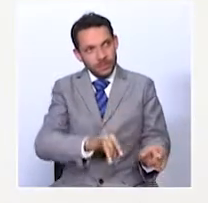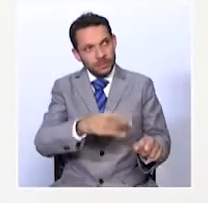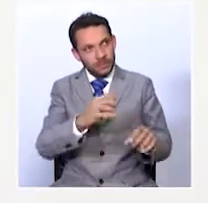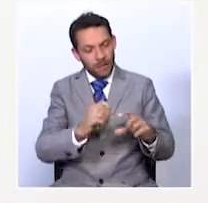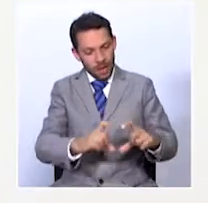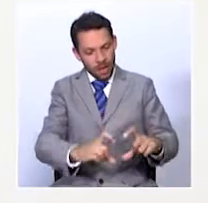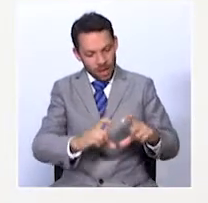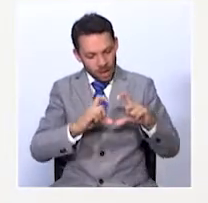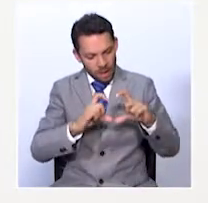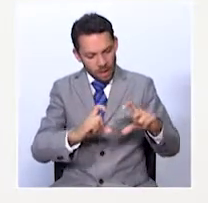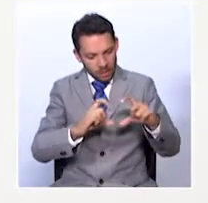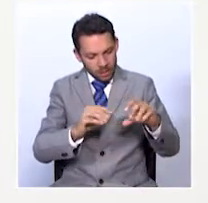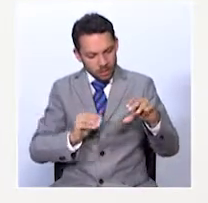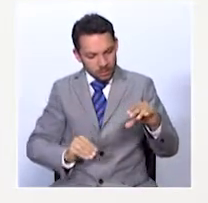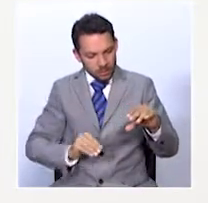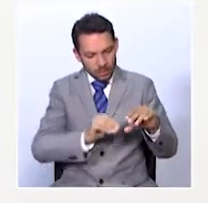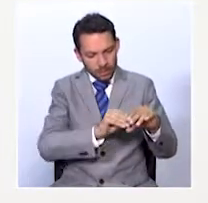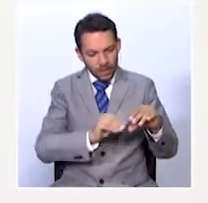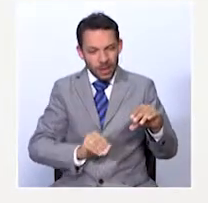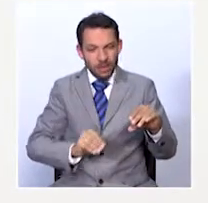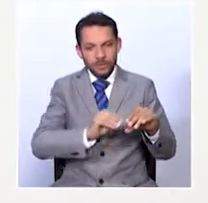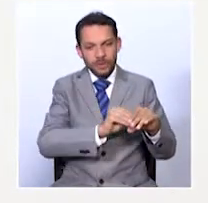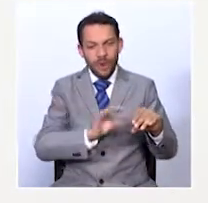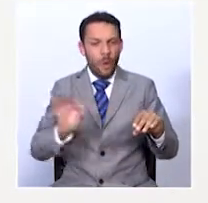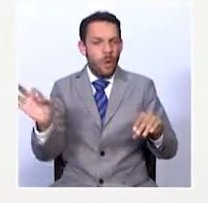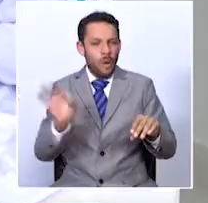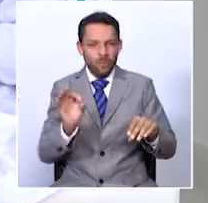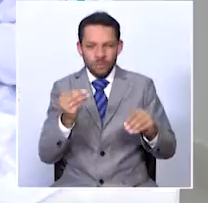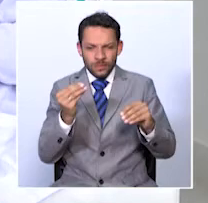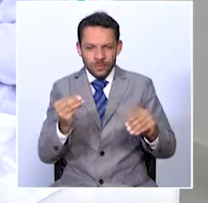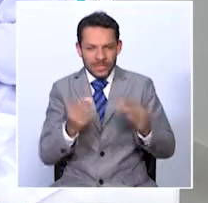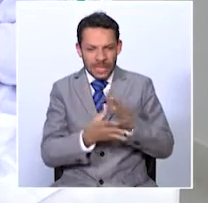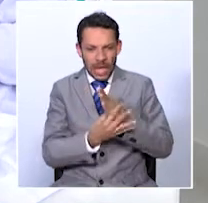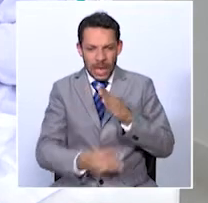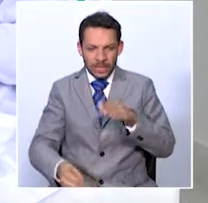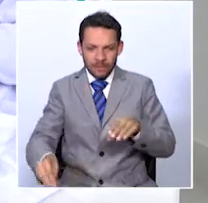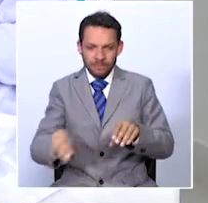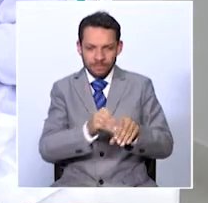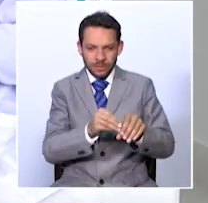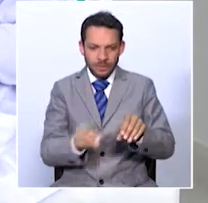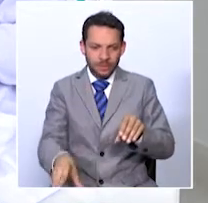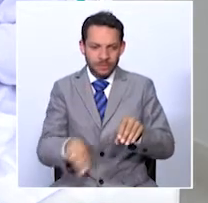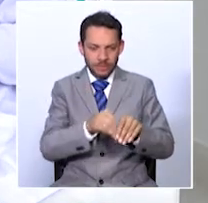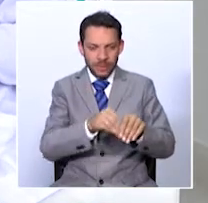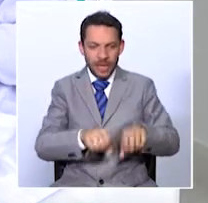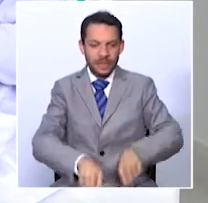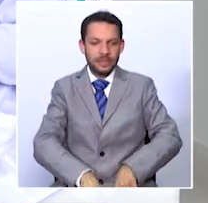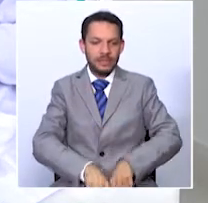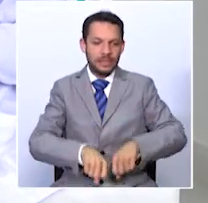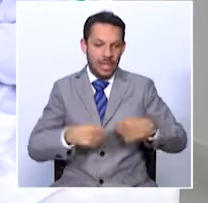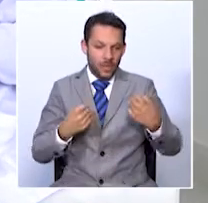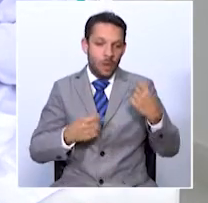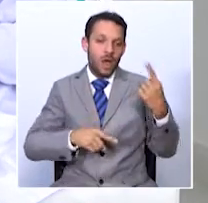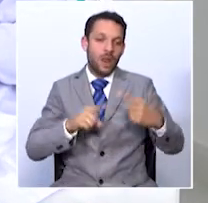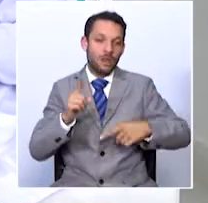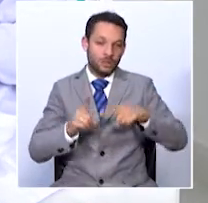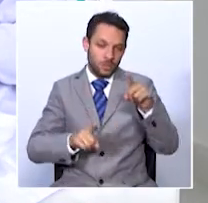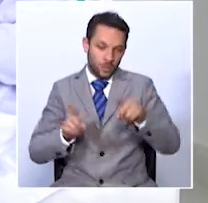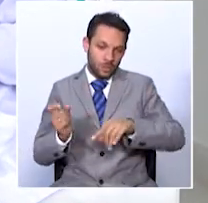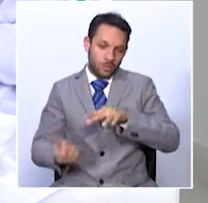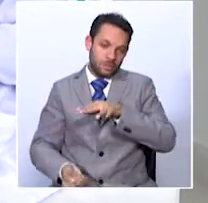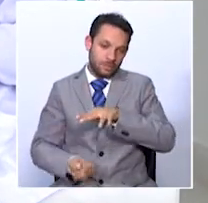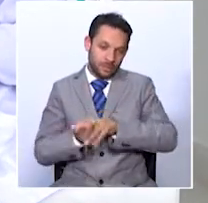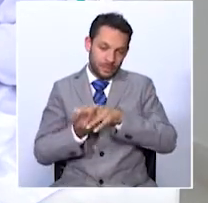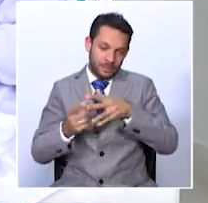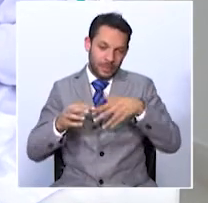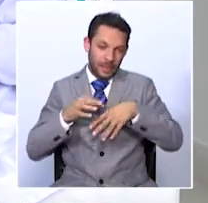más anchas o hay personas que depositan tanta grasa que esa lámina la rompen. Entonces, esa